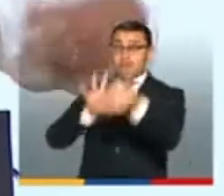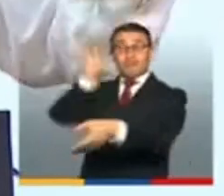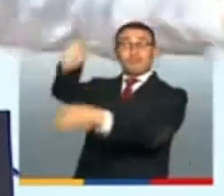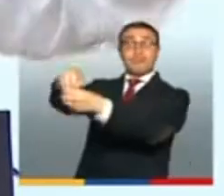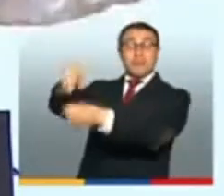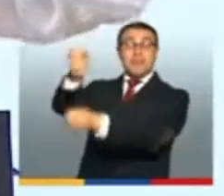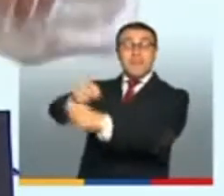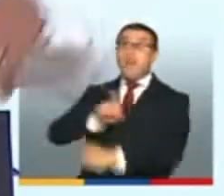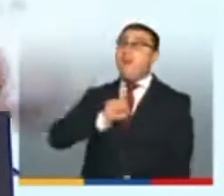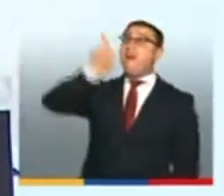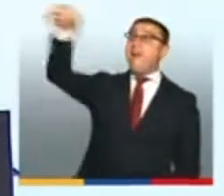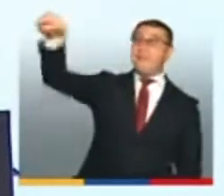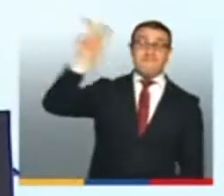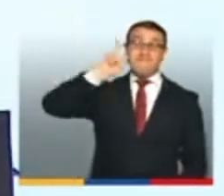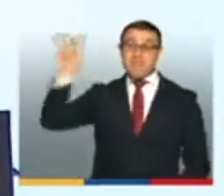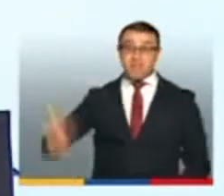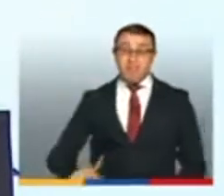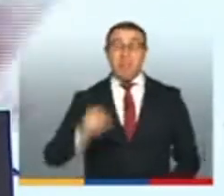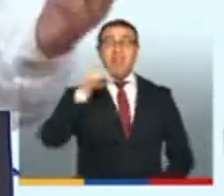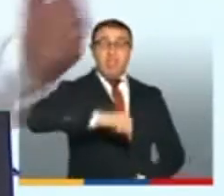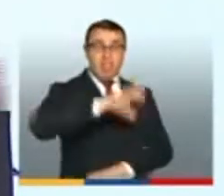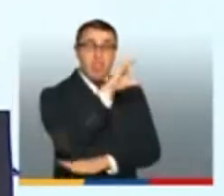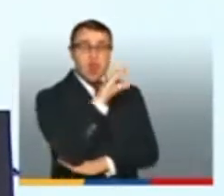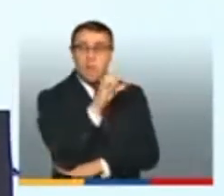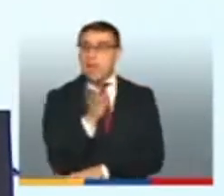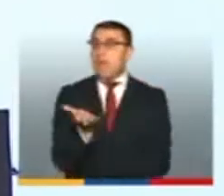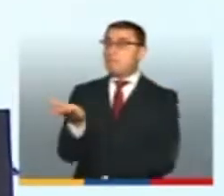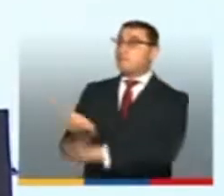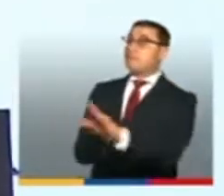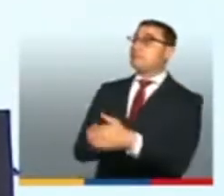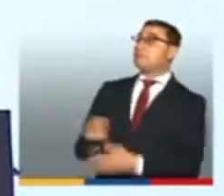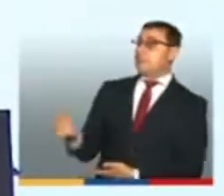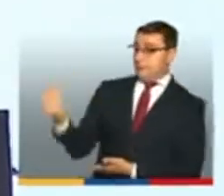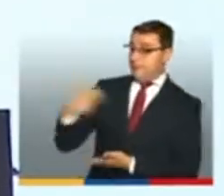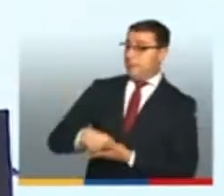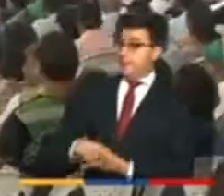están cobrando la comisión